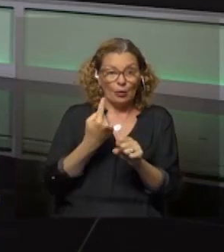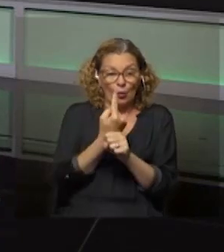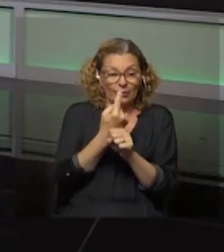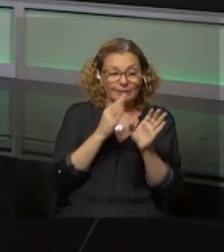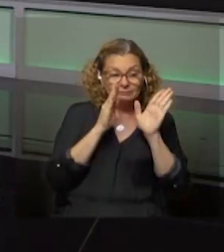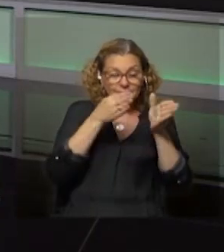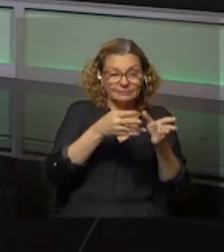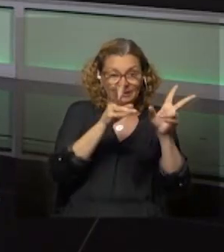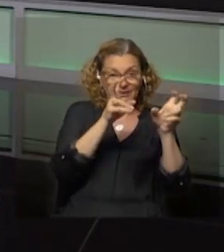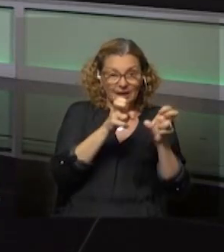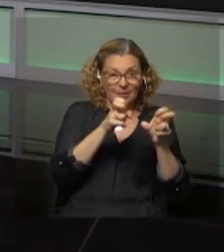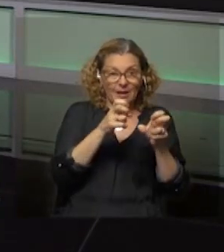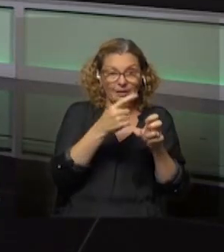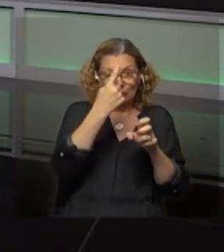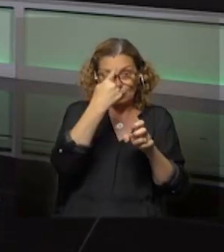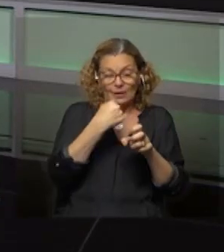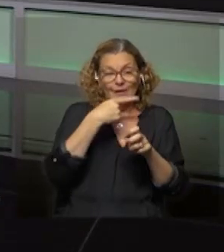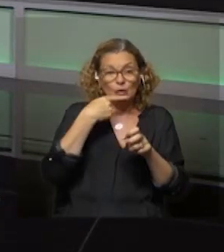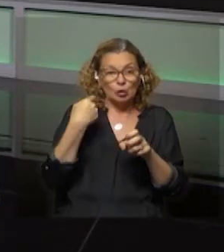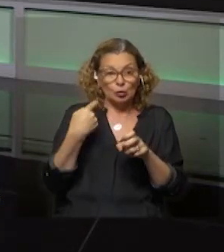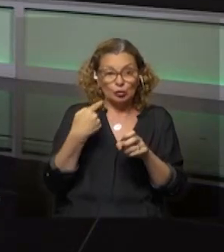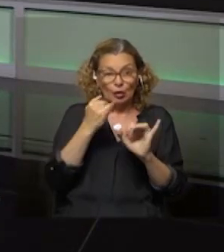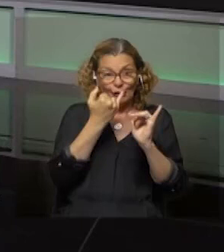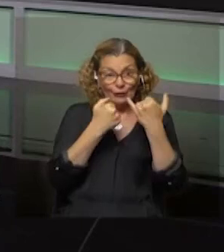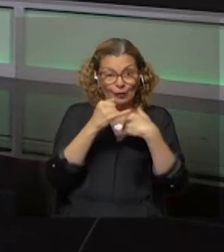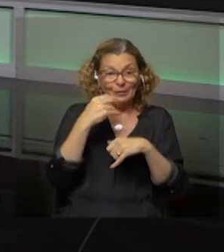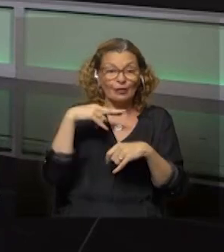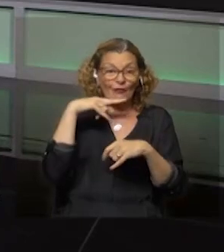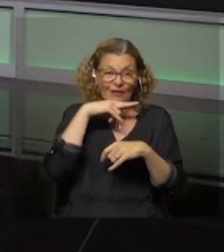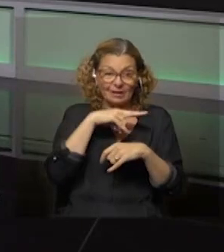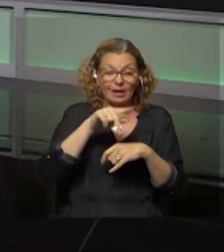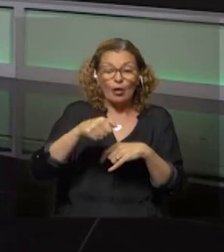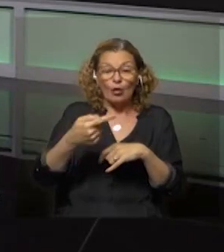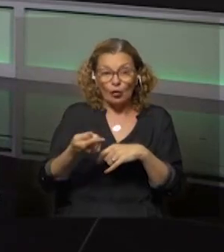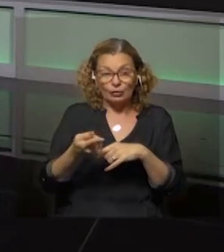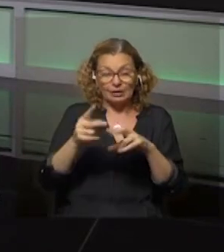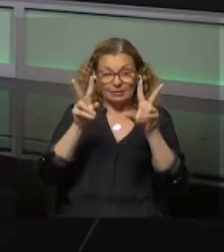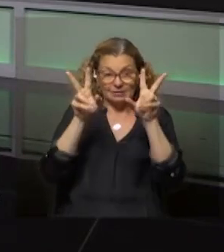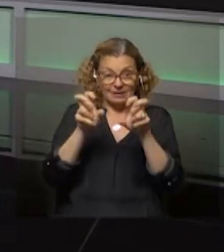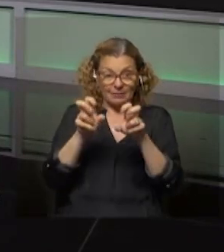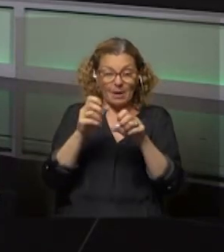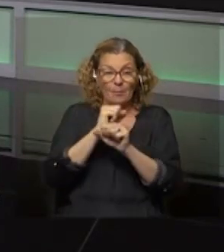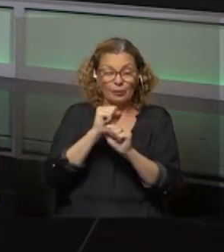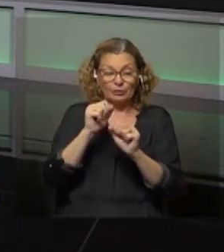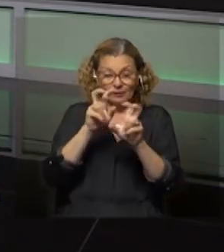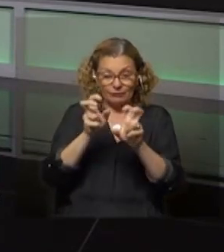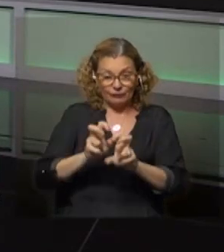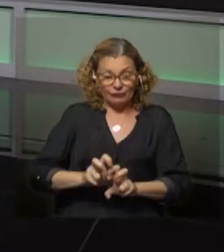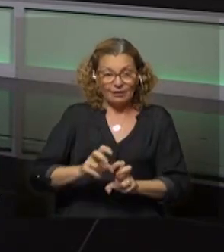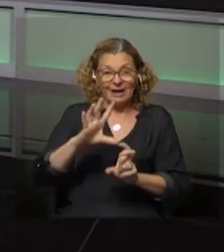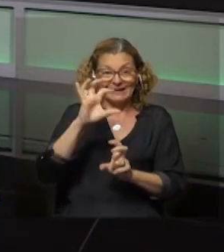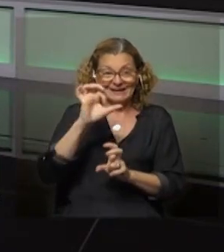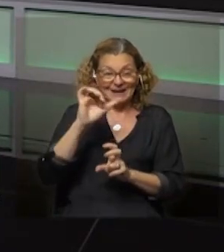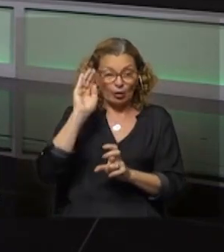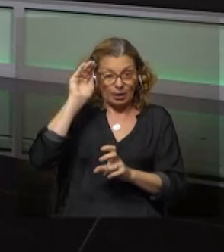tiene que ver con los pasaportes a ciudadanos rusos utilizando información falsificada otra es la de este posible espionaje a